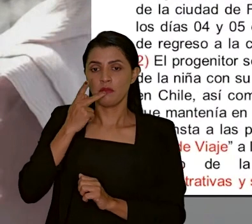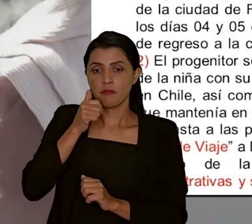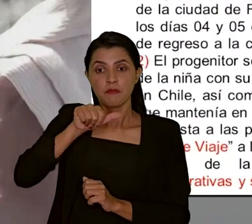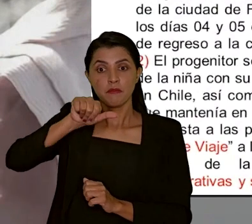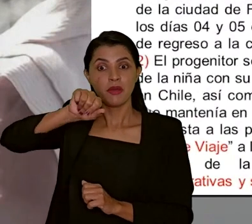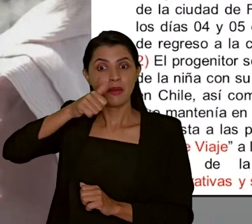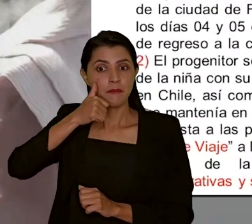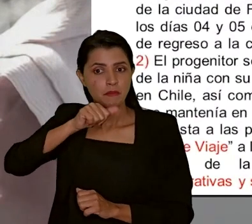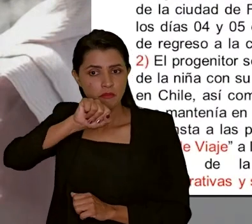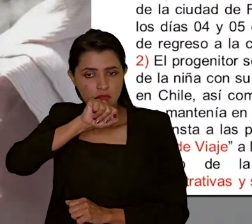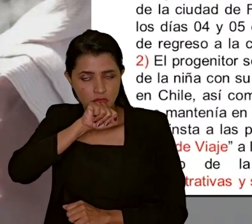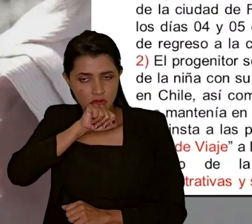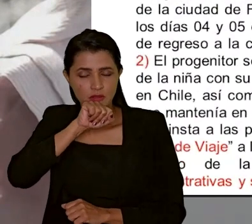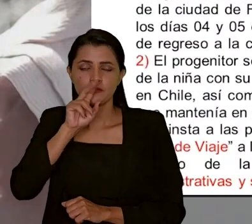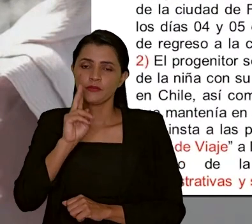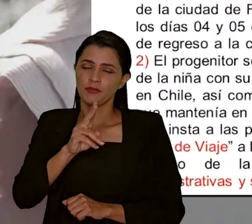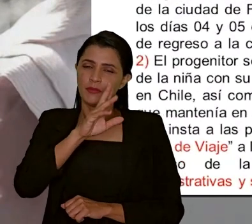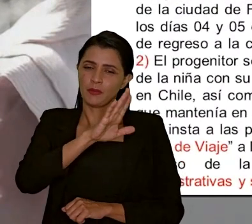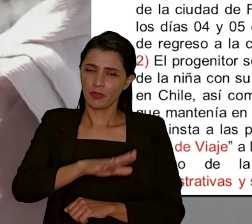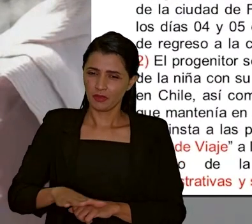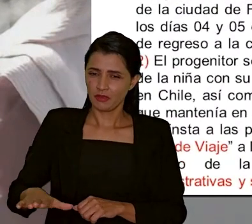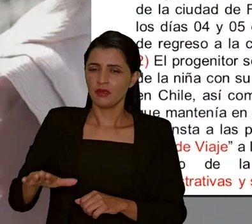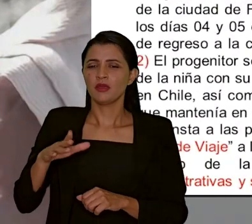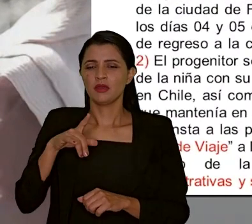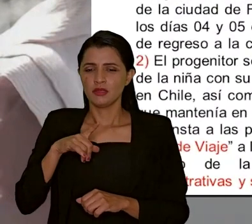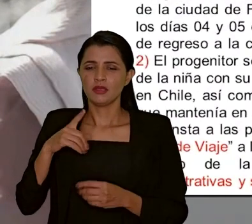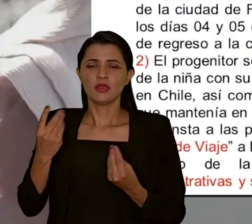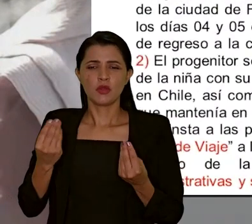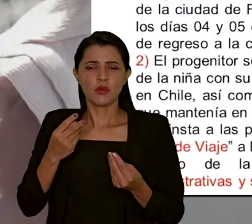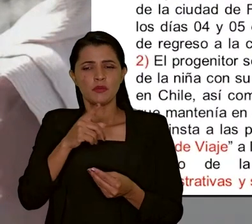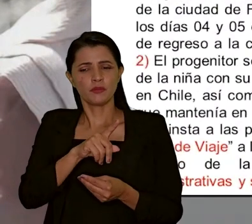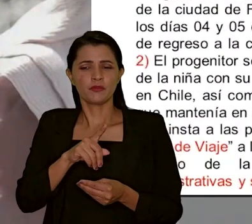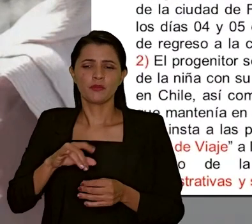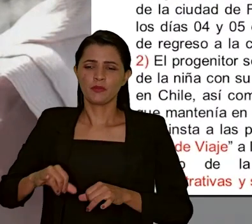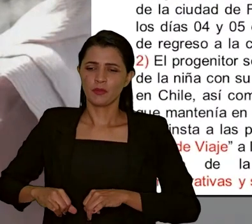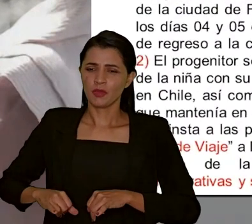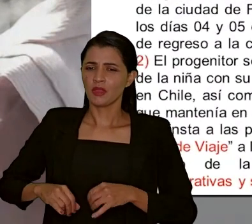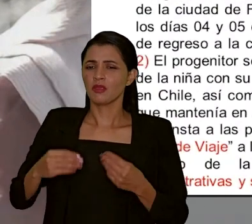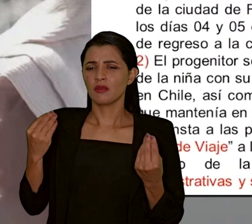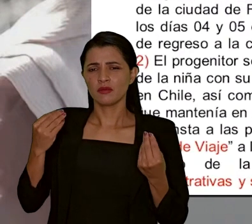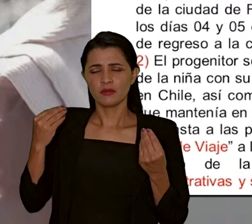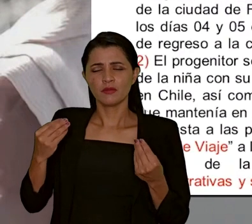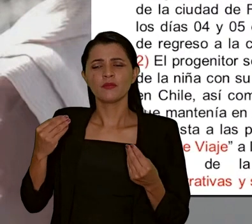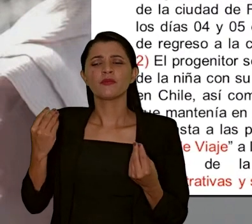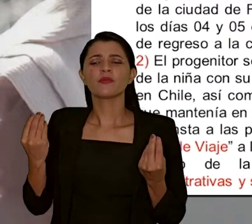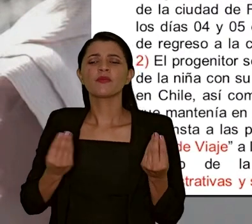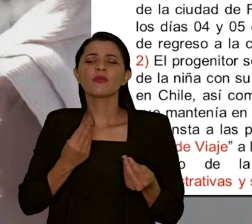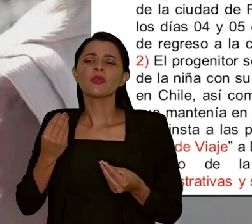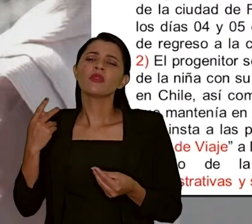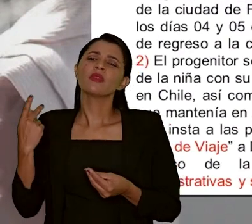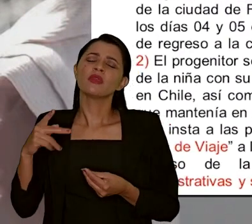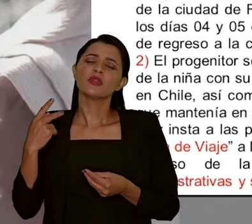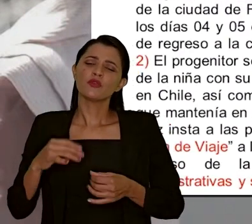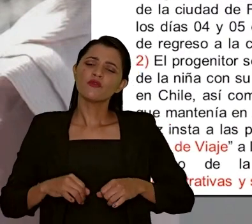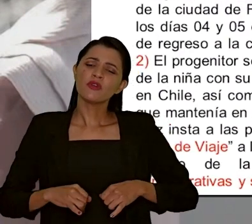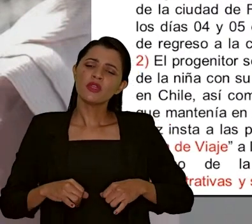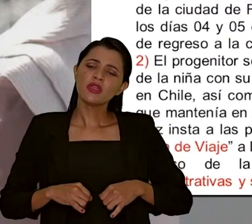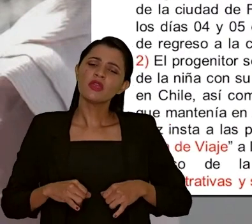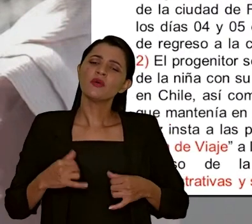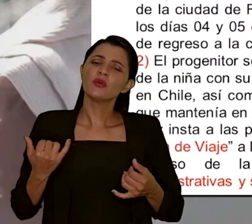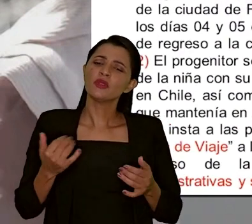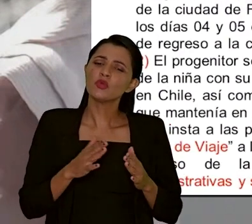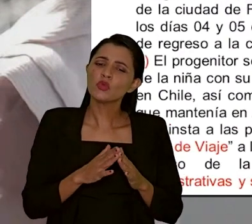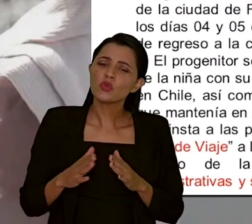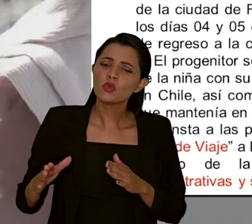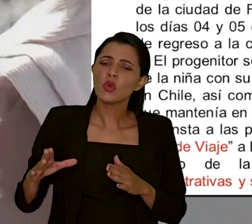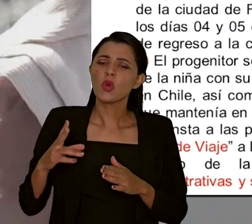explica pues, concretamente que las cuestiones de fondo atinentes a la custodia lo va a resolver un juez que haga lo